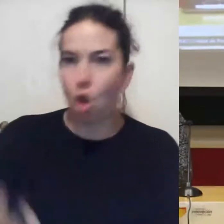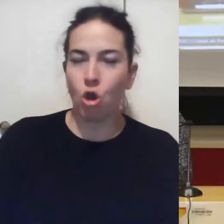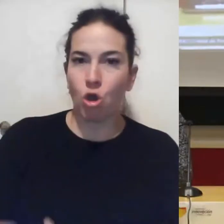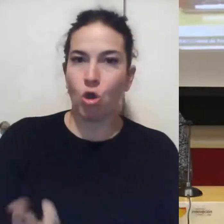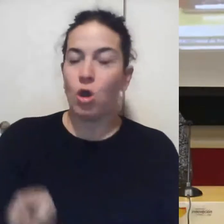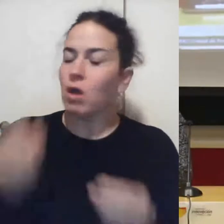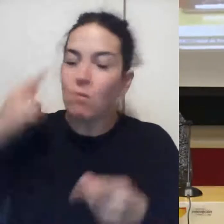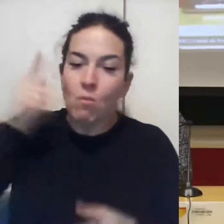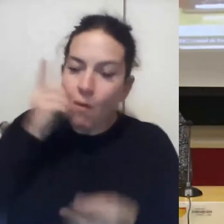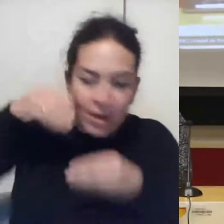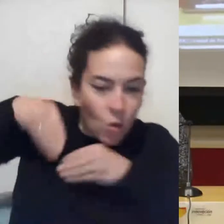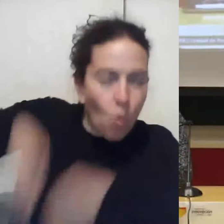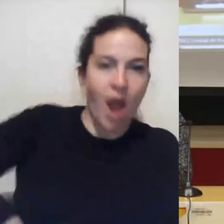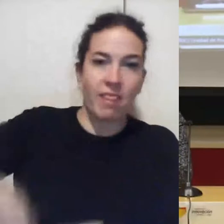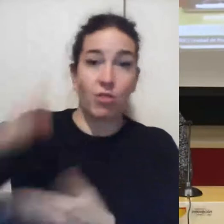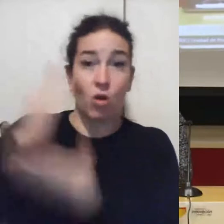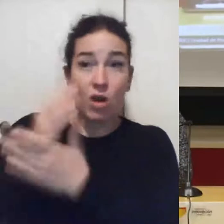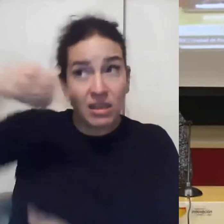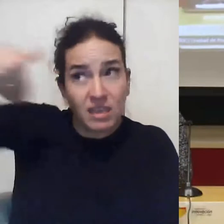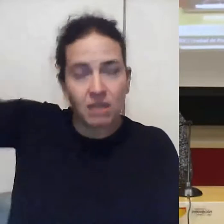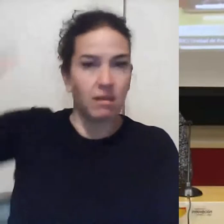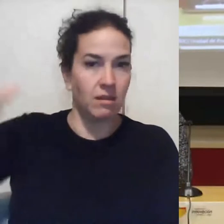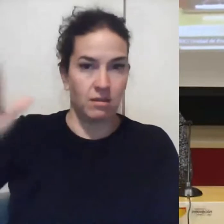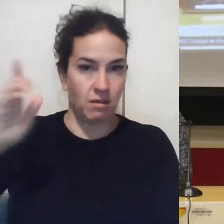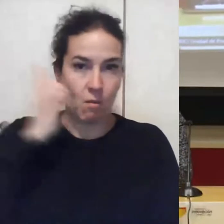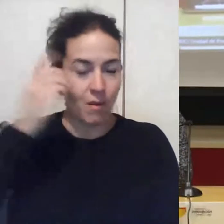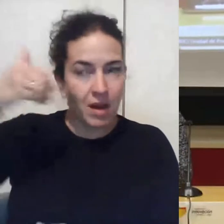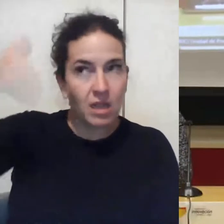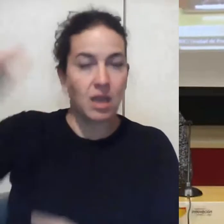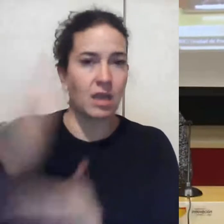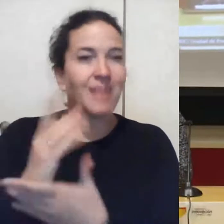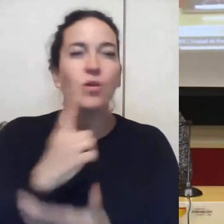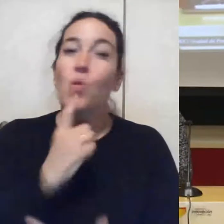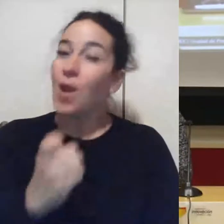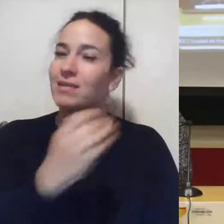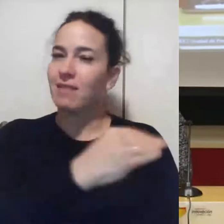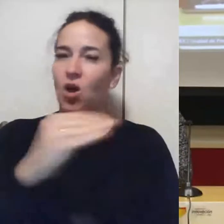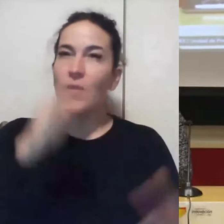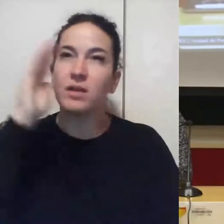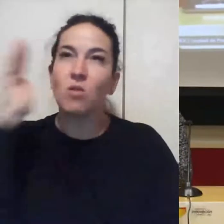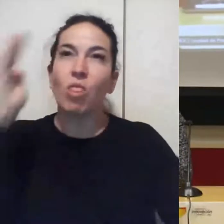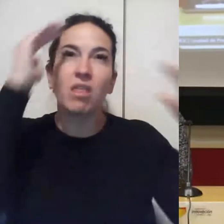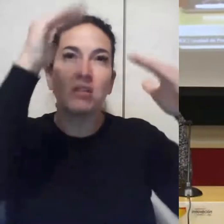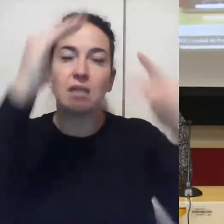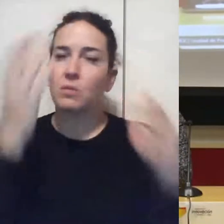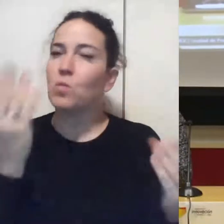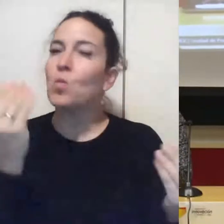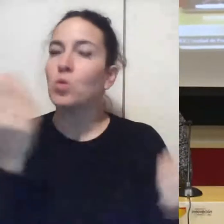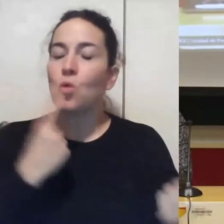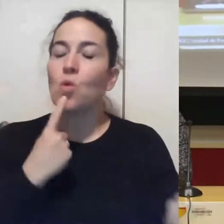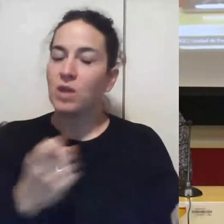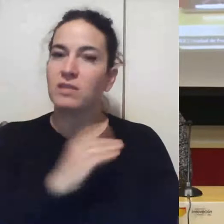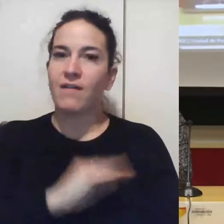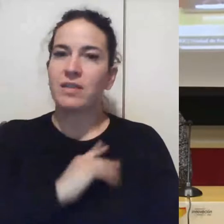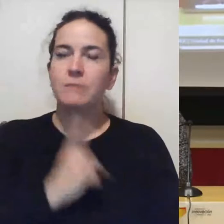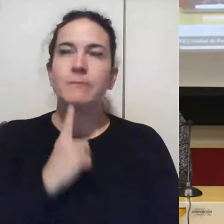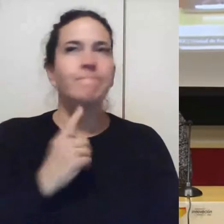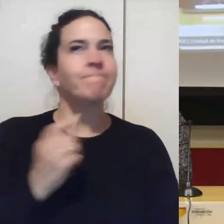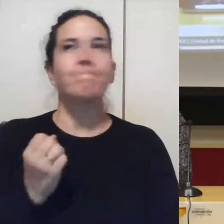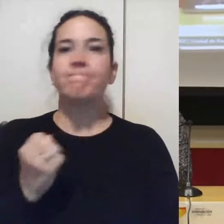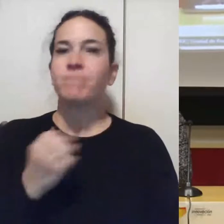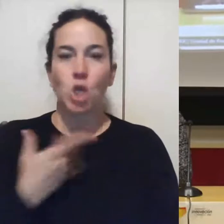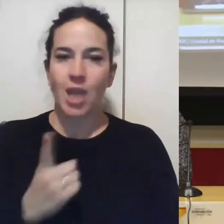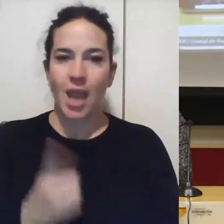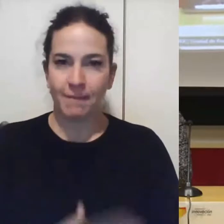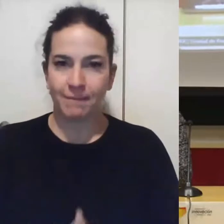Dejamos los móviles en clase, ya les cuesta mucho, ofrecen bastante resistencia. Me